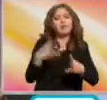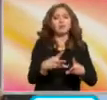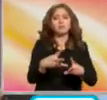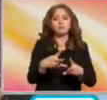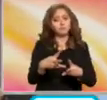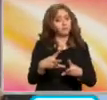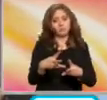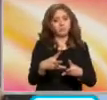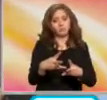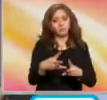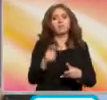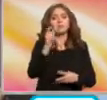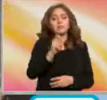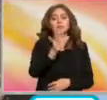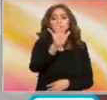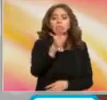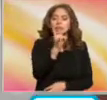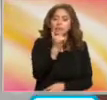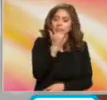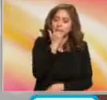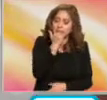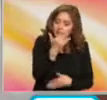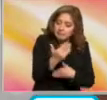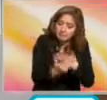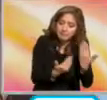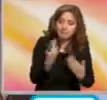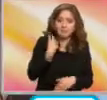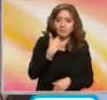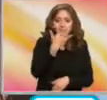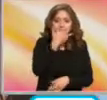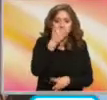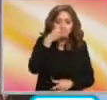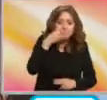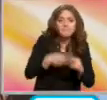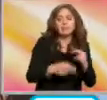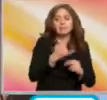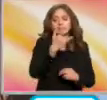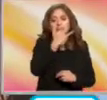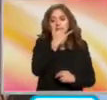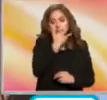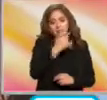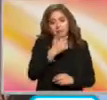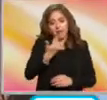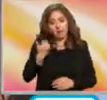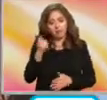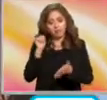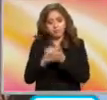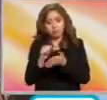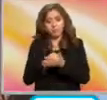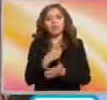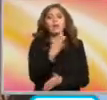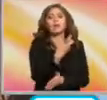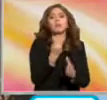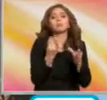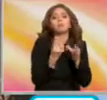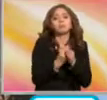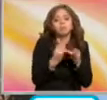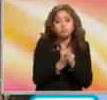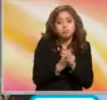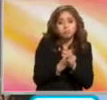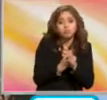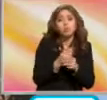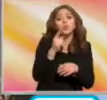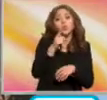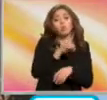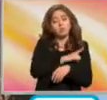lugar, a lo mejor ofrezco una disculpa por haber entrado en un momento de intimidad. Y bueno, evidentemente esto es muy privado y podrías abrir